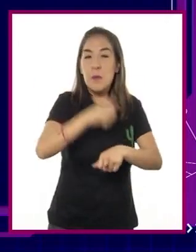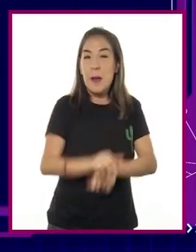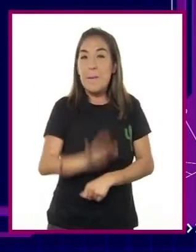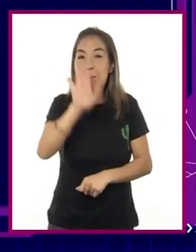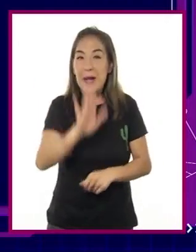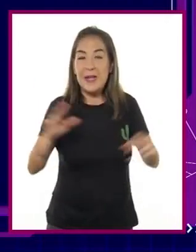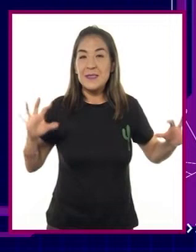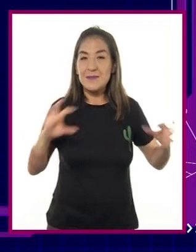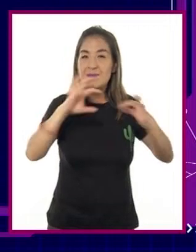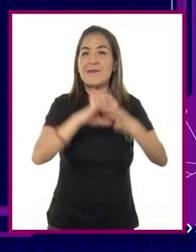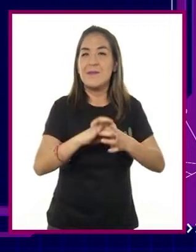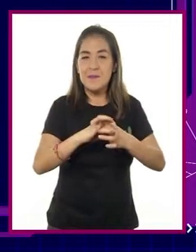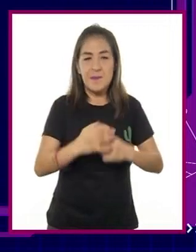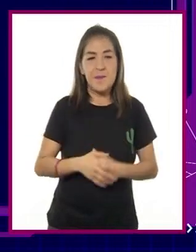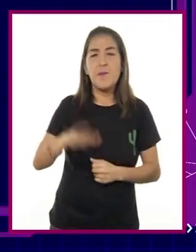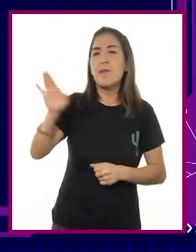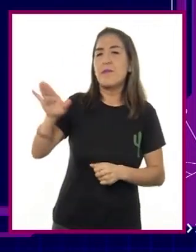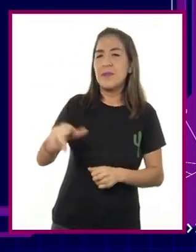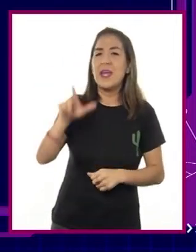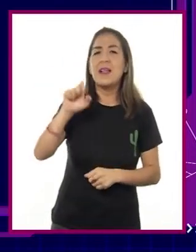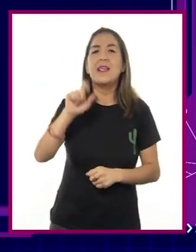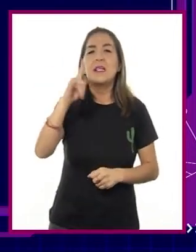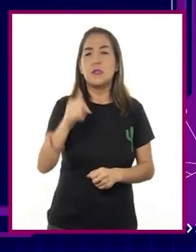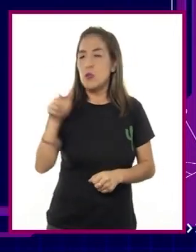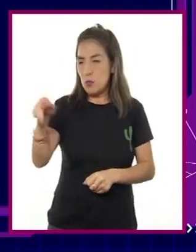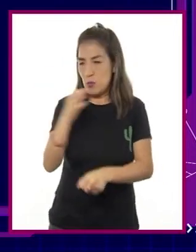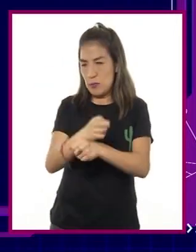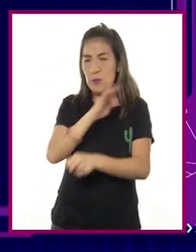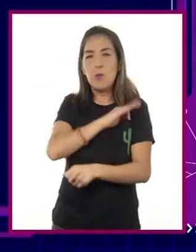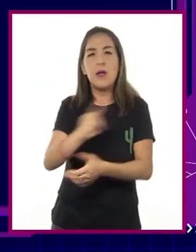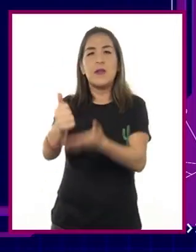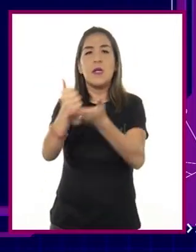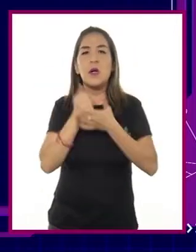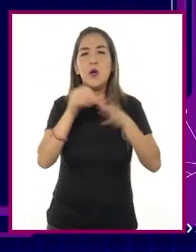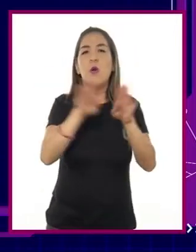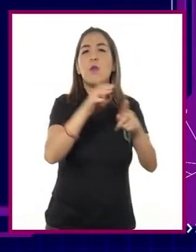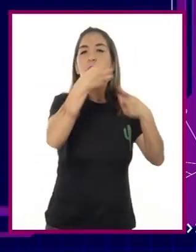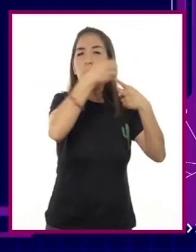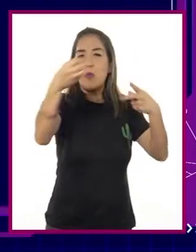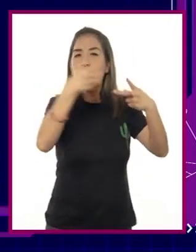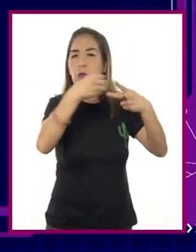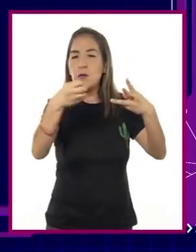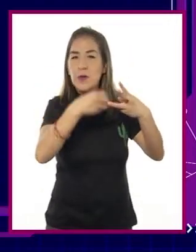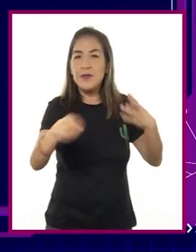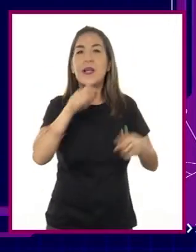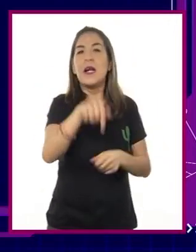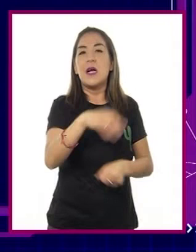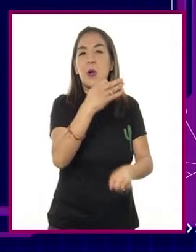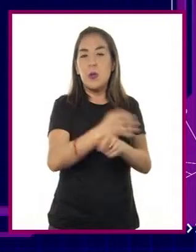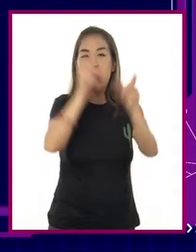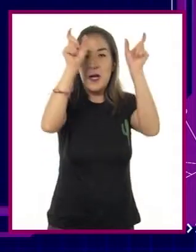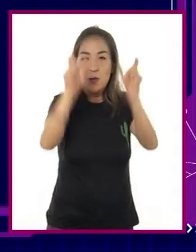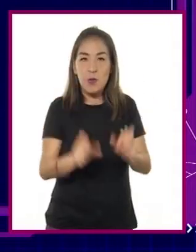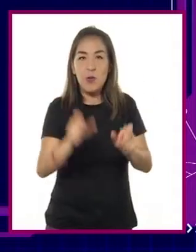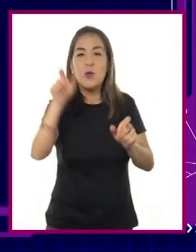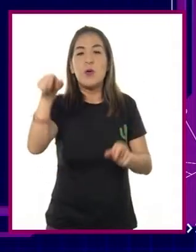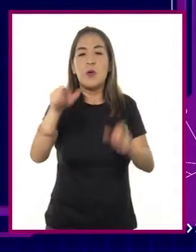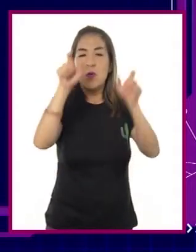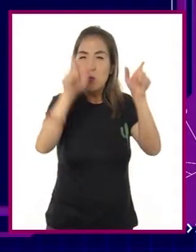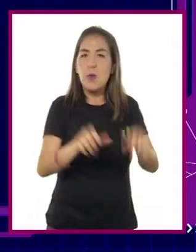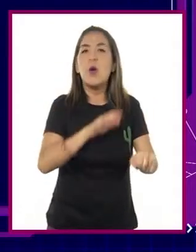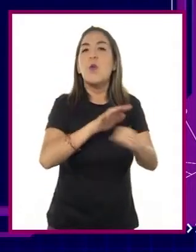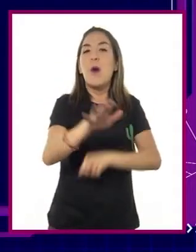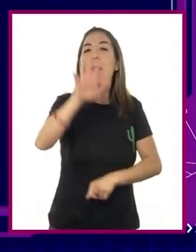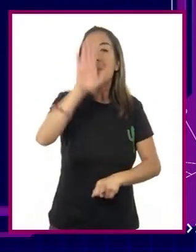semejantes entre sí? Leslie, ¿podrías ordenar las expresiones en la misma columna del término con el cual es